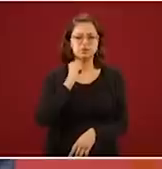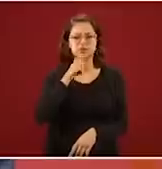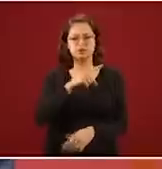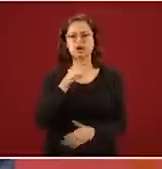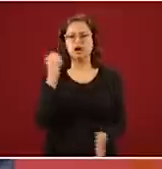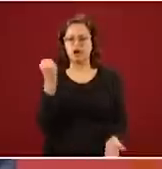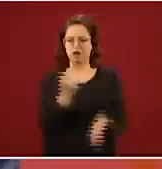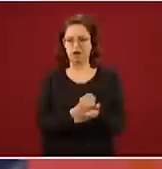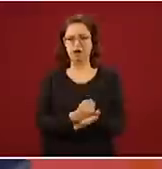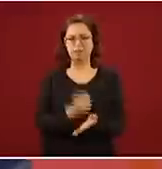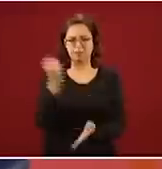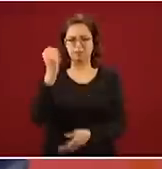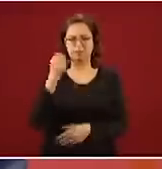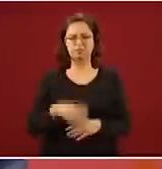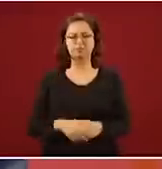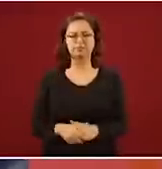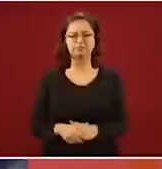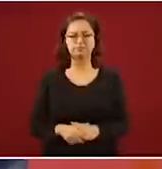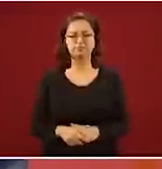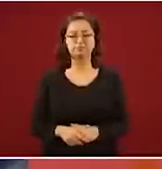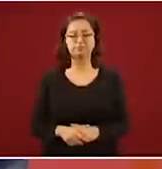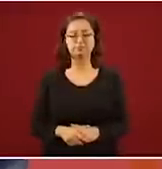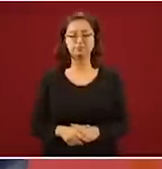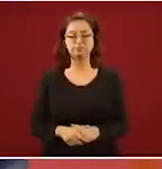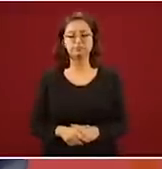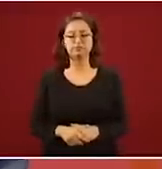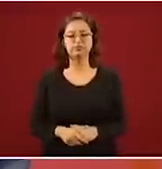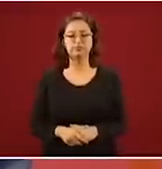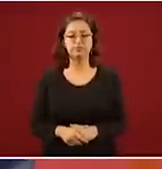aprobar el tratado. Pero es muy importante